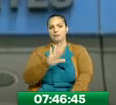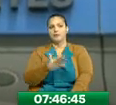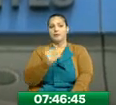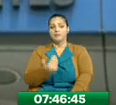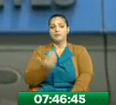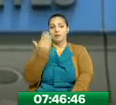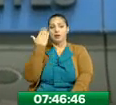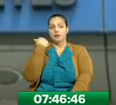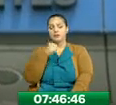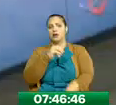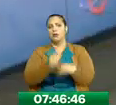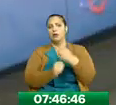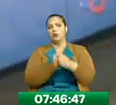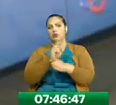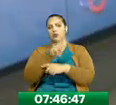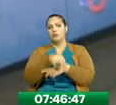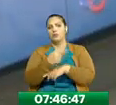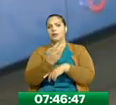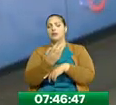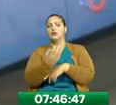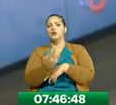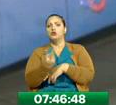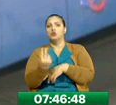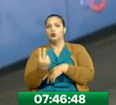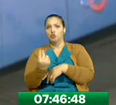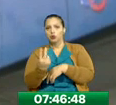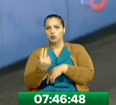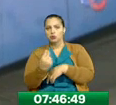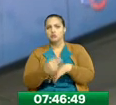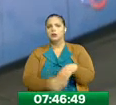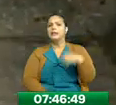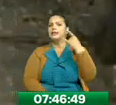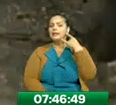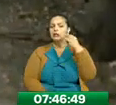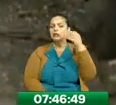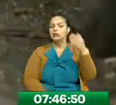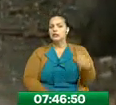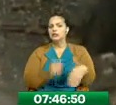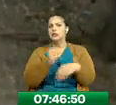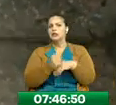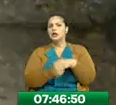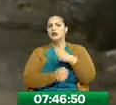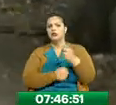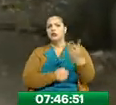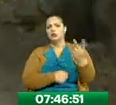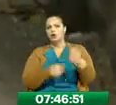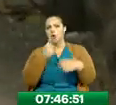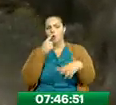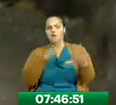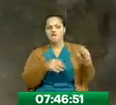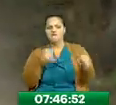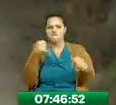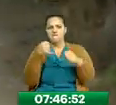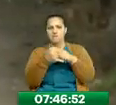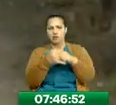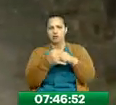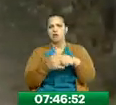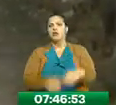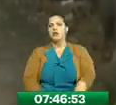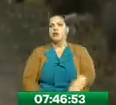año 2012. La madre del adolescente puso la denuncia, pero el supuesto responsable, al enterarse que estaba con orden de